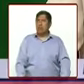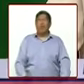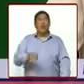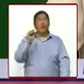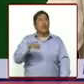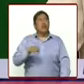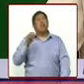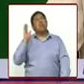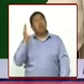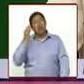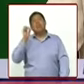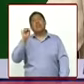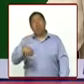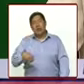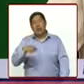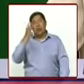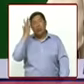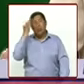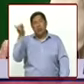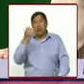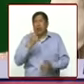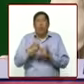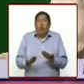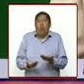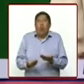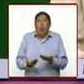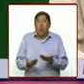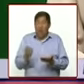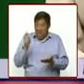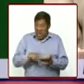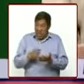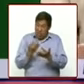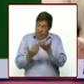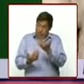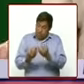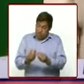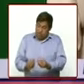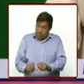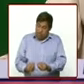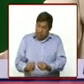Sí, se podría decir que sí, Miriam, porque ¿de qué otra manera esto puede llegarse a prender, no?